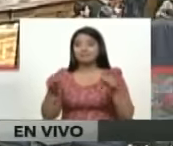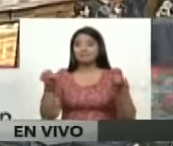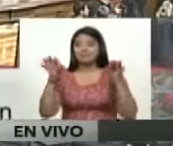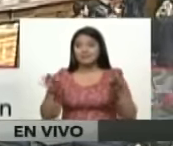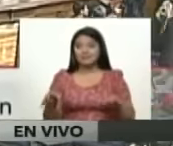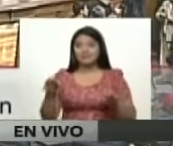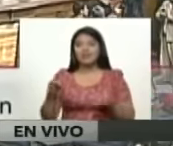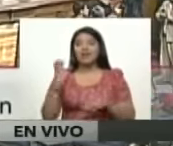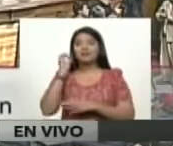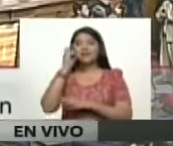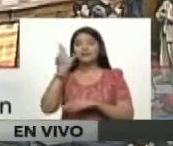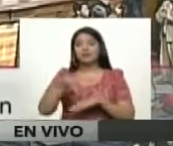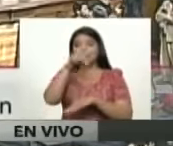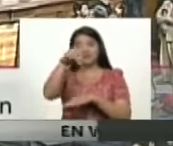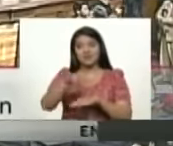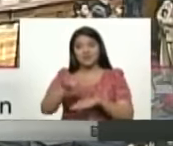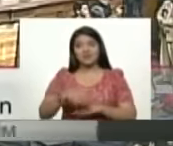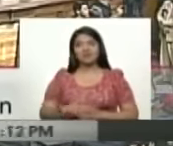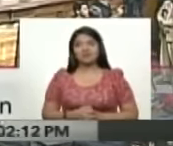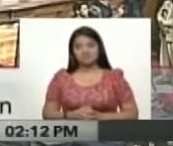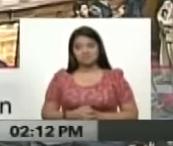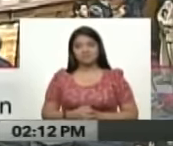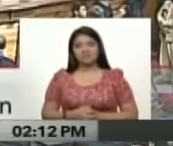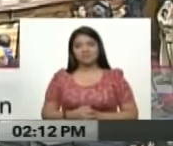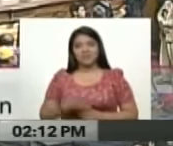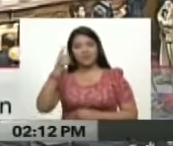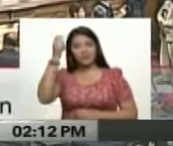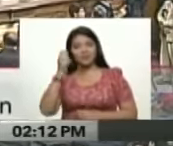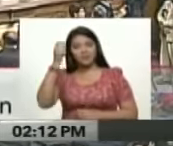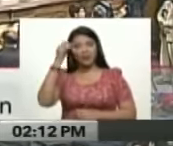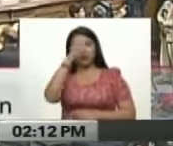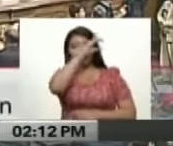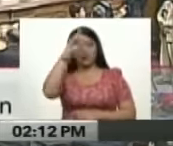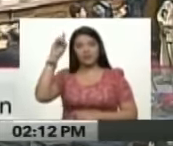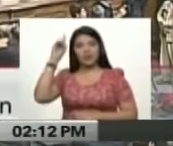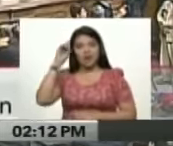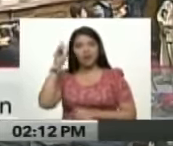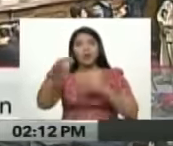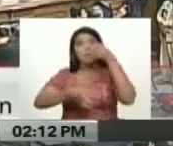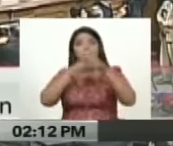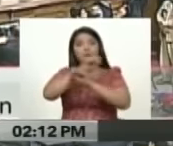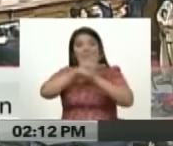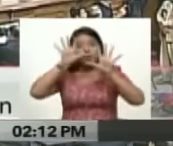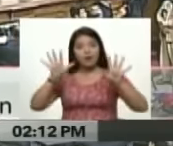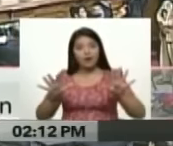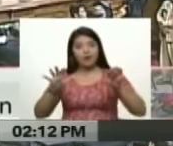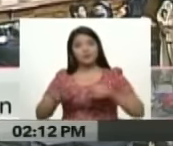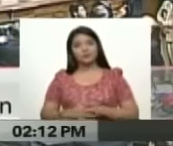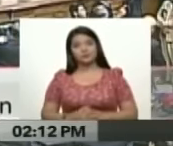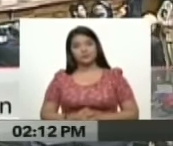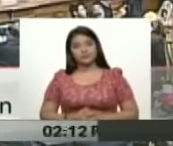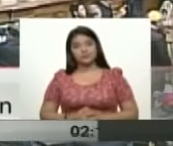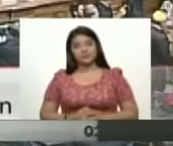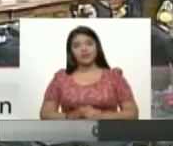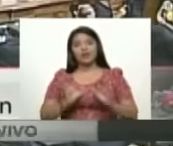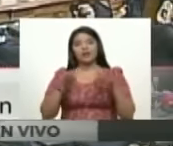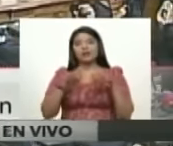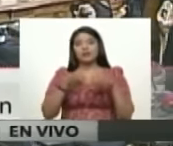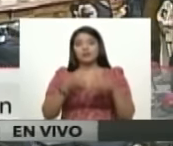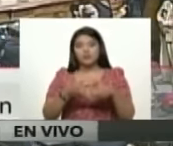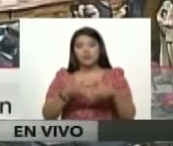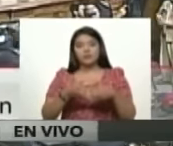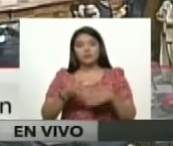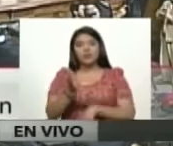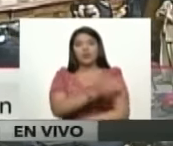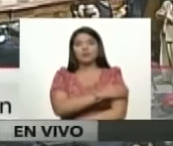la Asamblea Nacional. Muy bien, el diputado Diosdado Cabello fue muy claro, razón por la cual la bancada patriótica